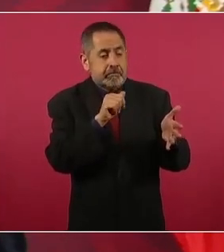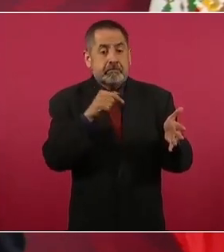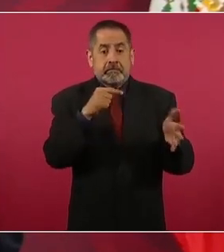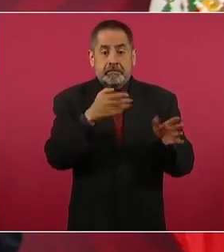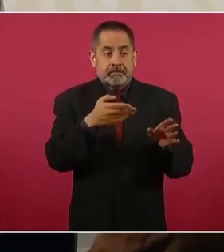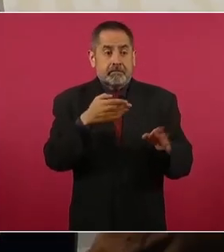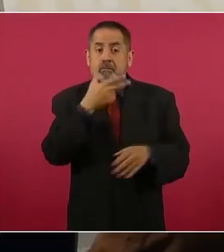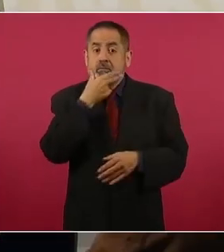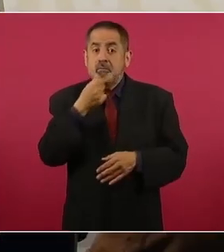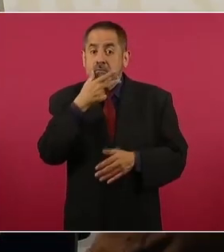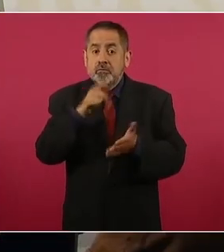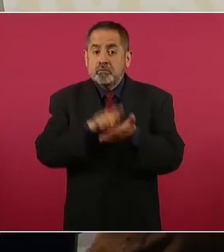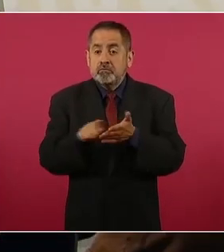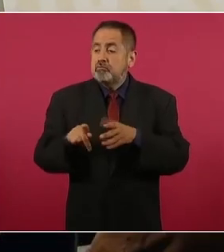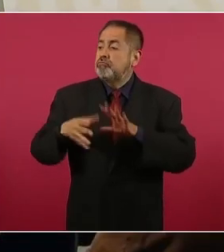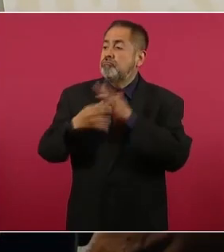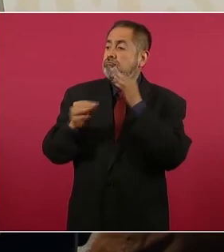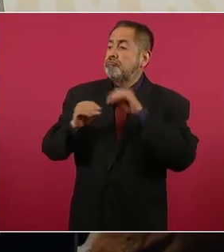diciendo